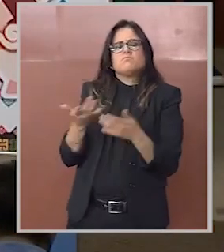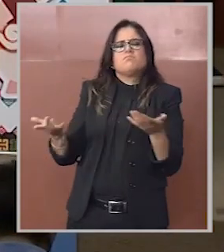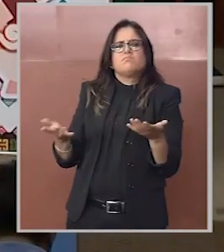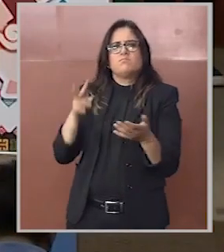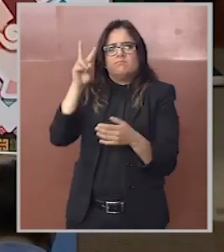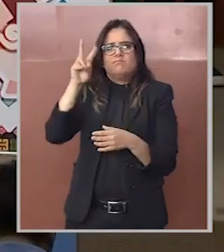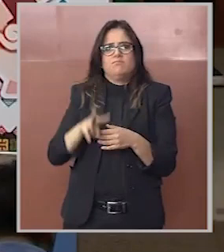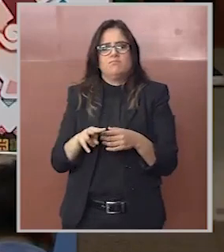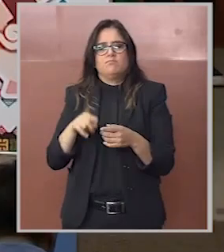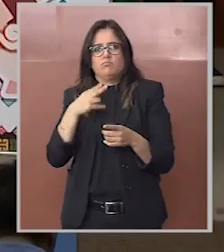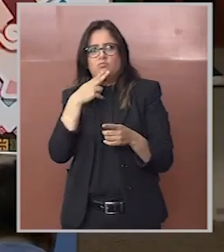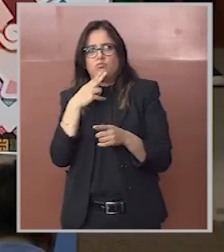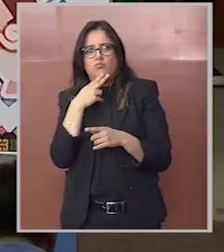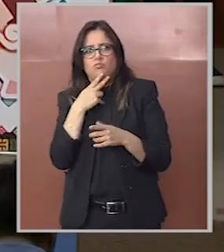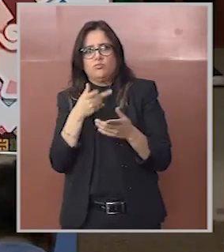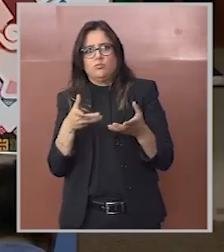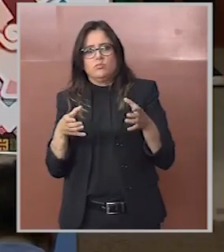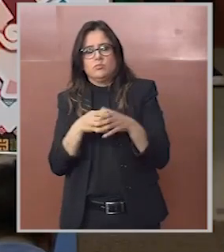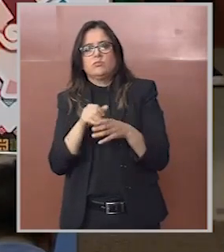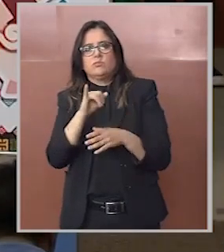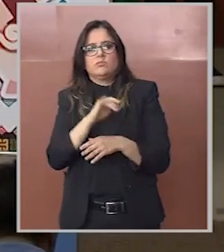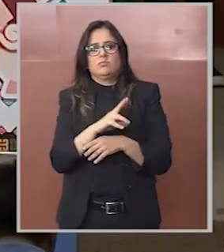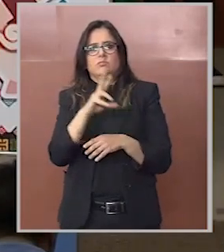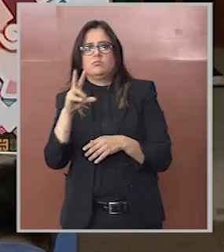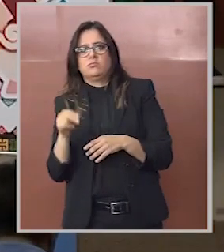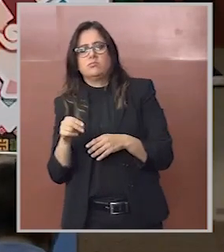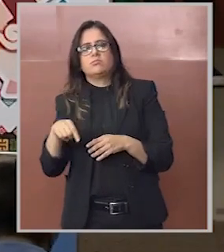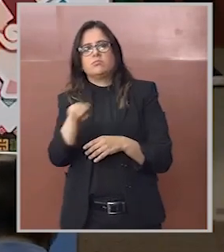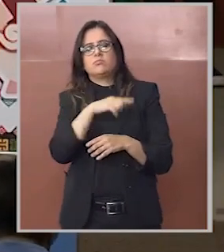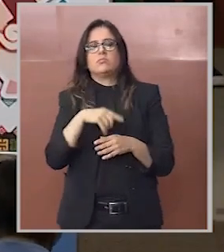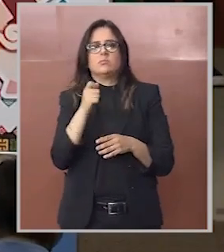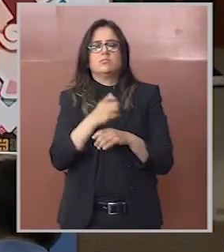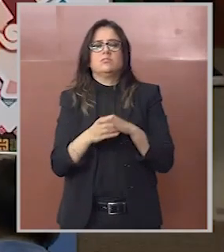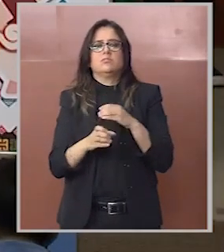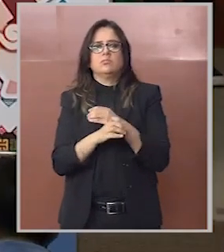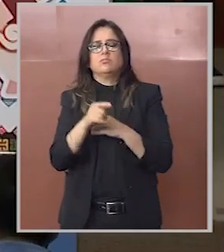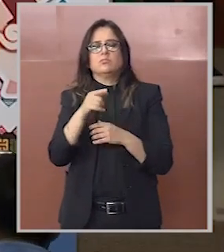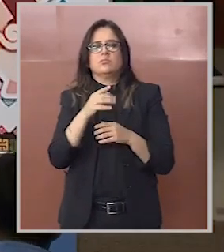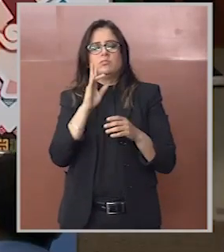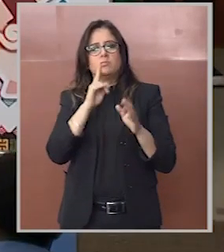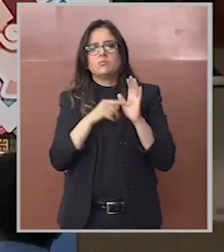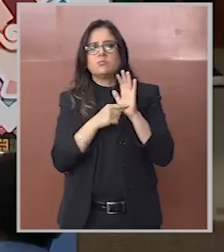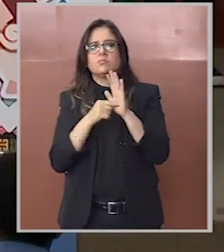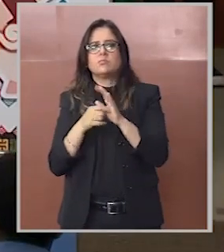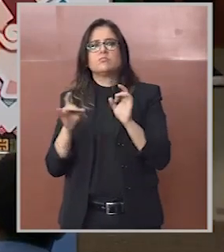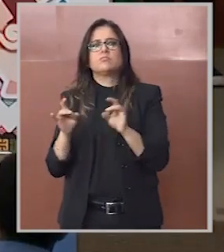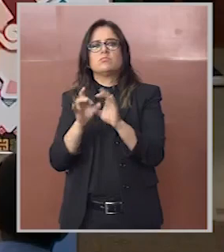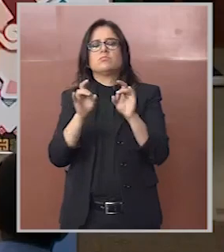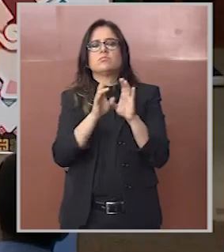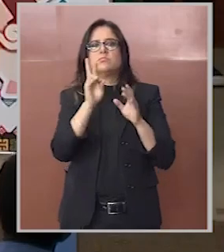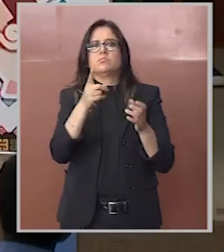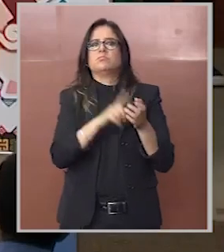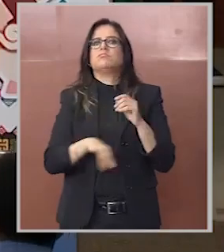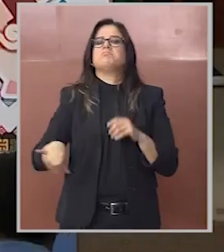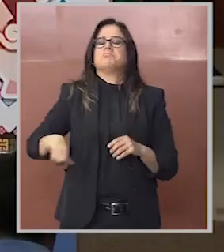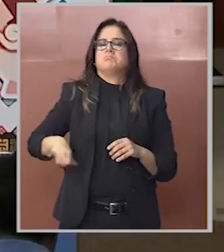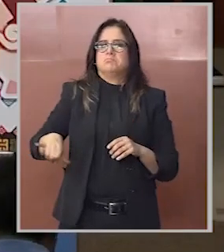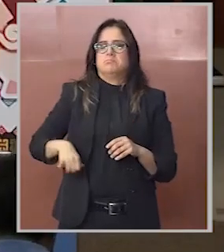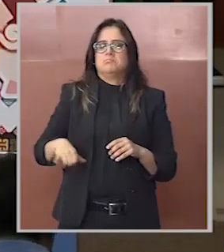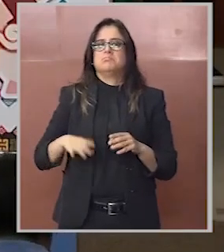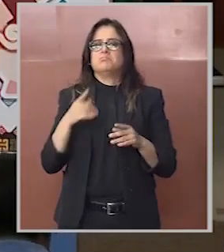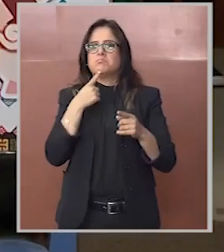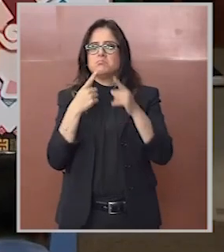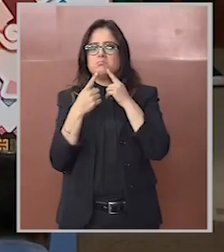útil servía o o no pues no entonces y una de las cosas La verdad los debates que que surgieron fueron muy antes porque se discutía í el tema